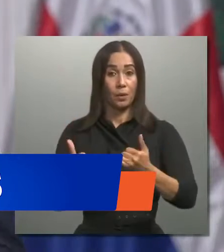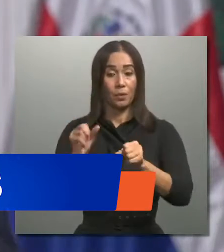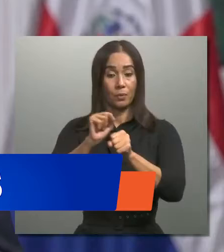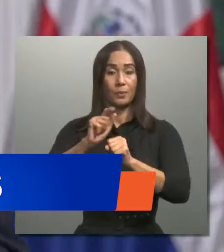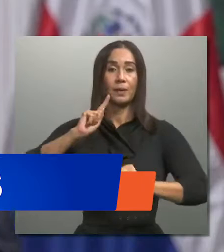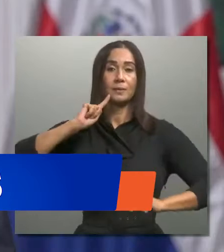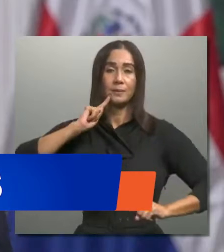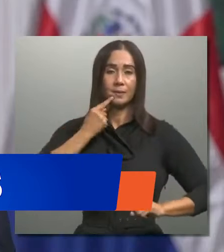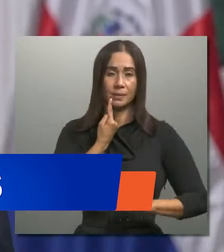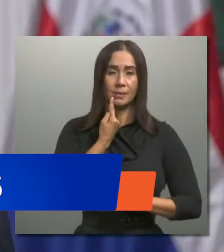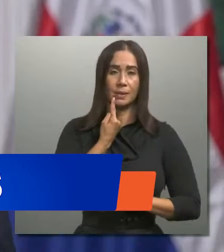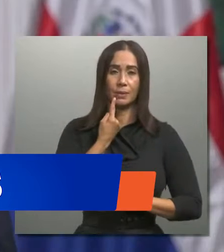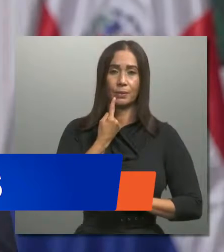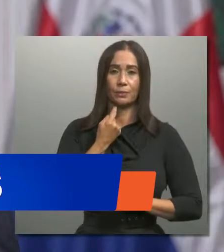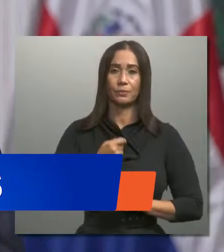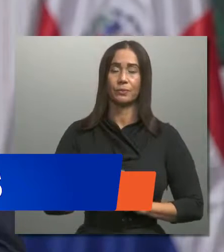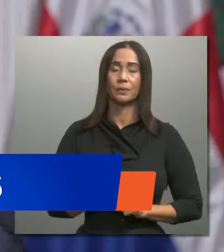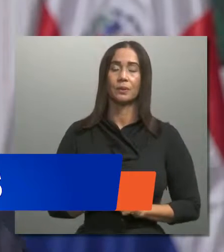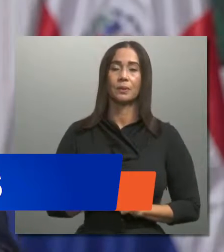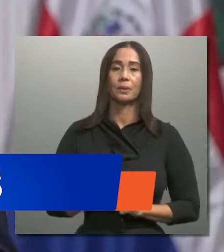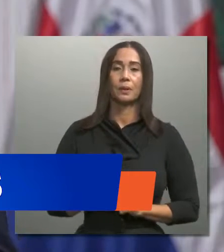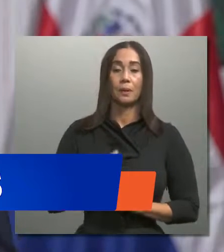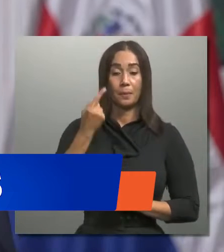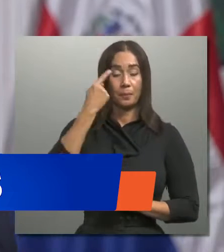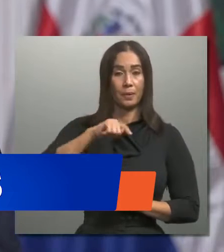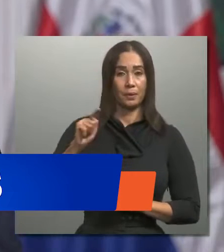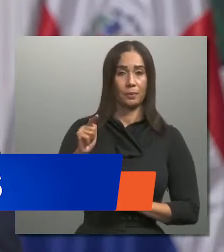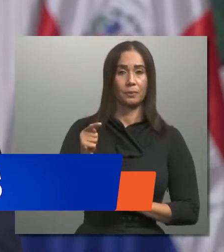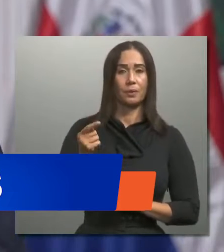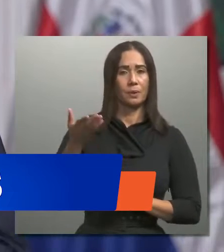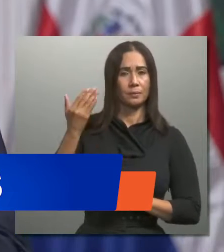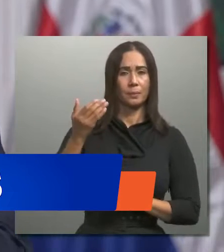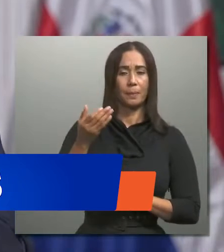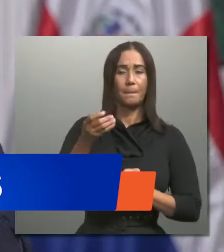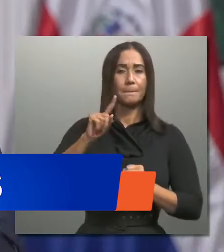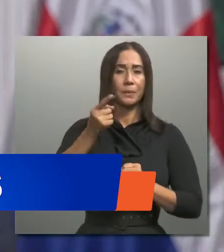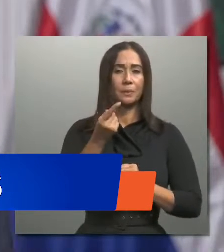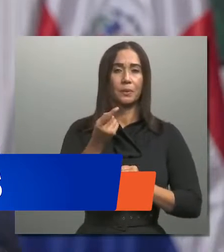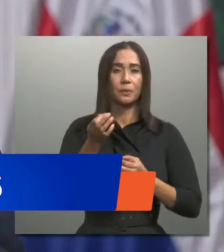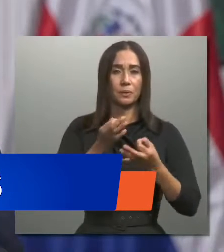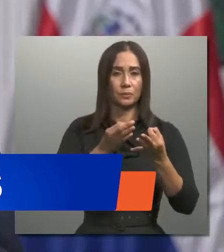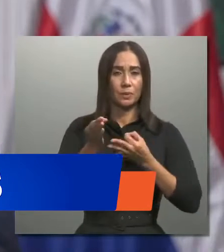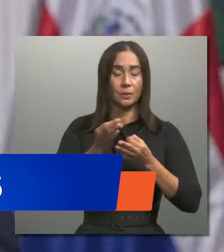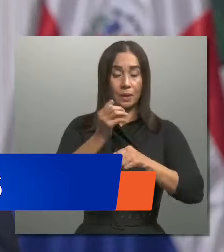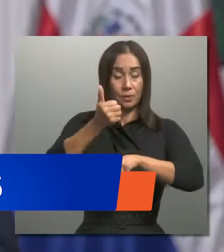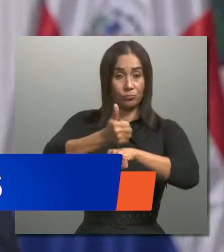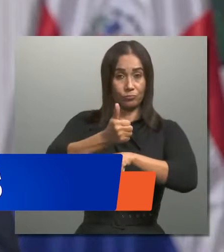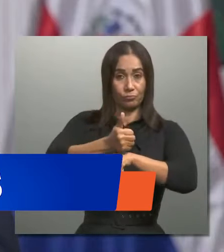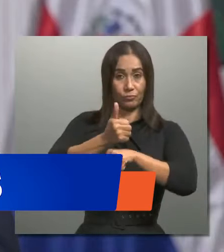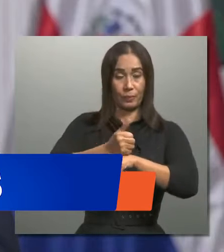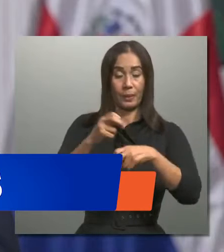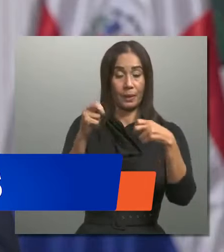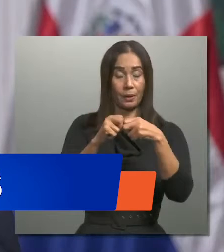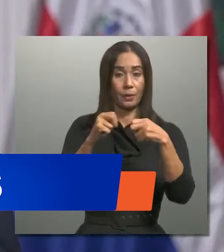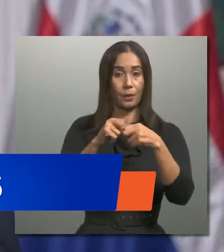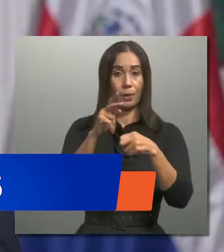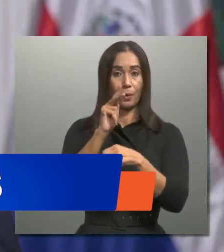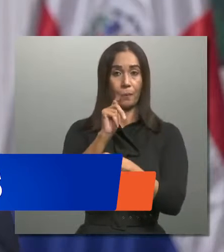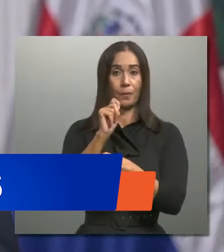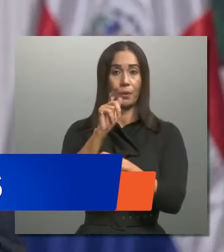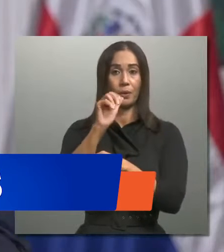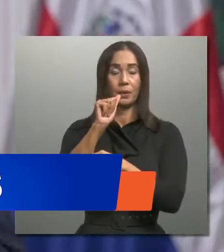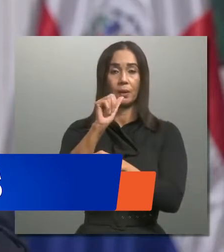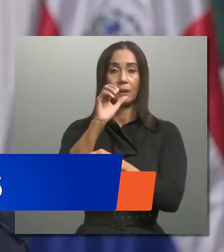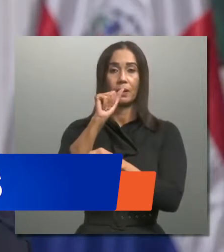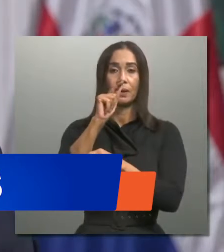seriedad y solvencia moral. Pero antes que todo, quiero dejar claramente establecido que las termoeléctricas de Punta